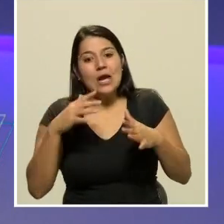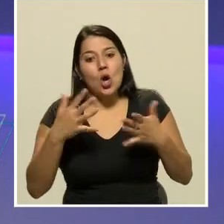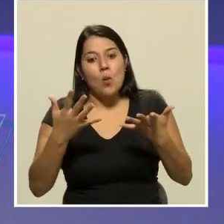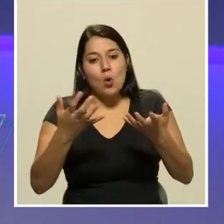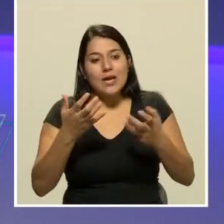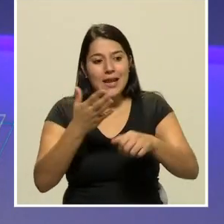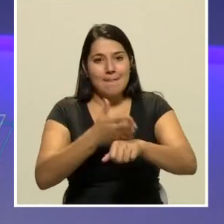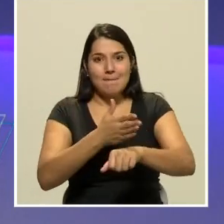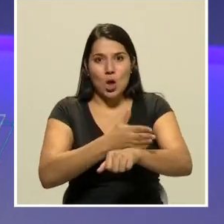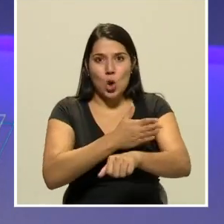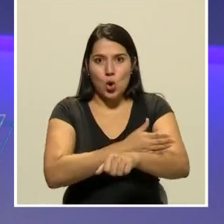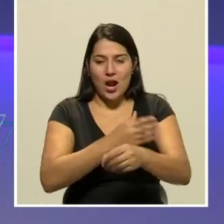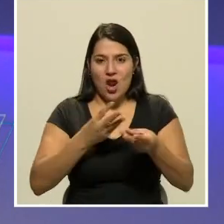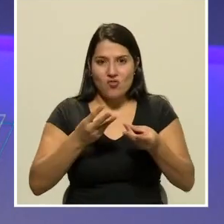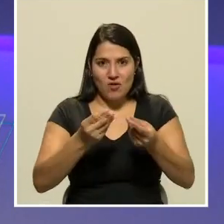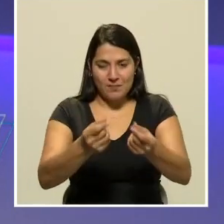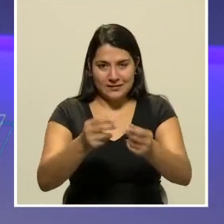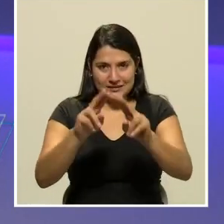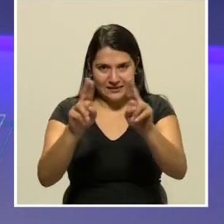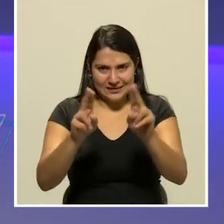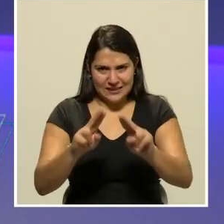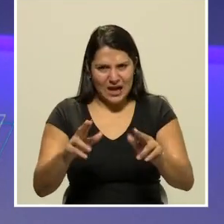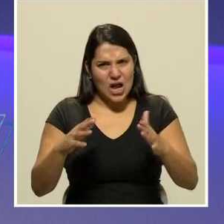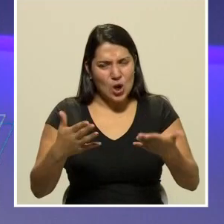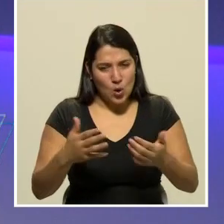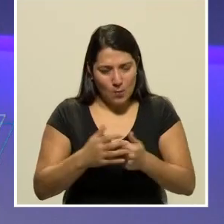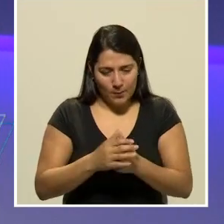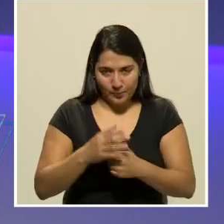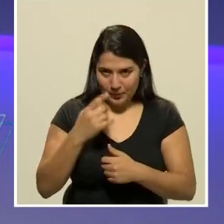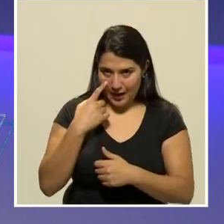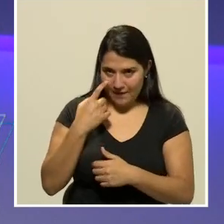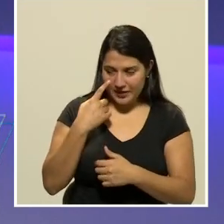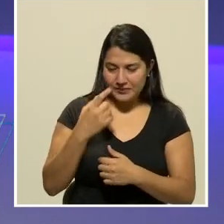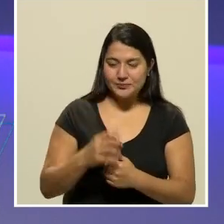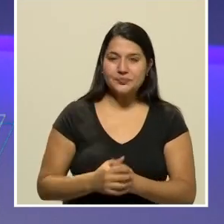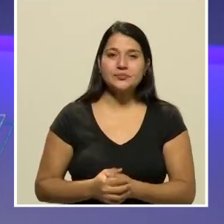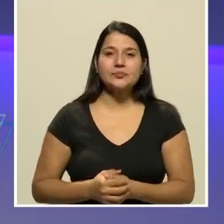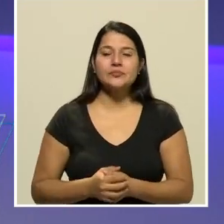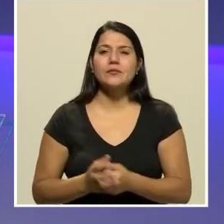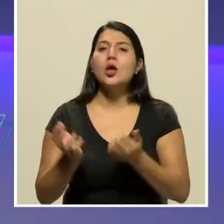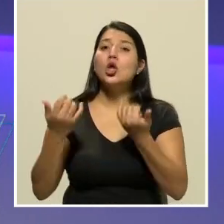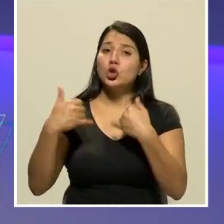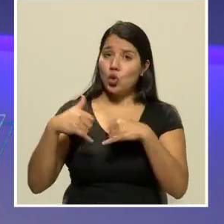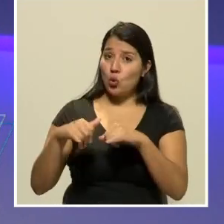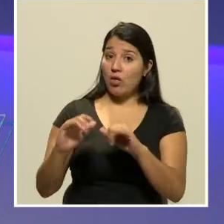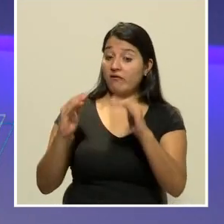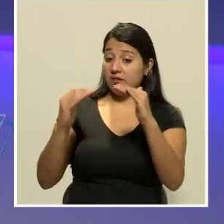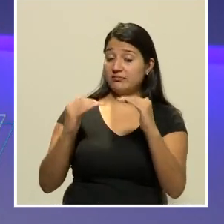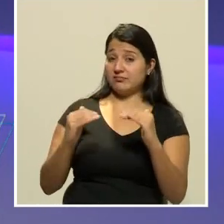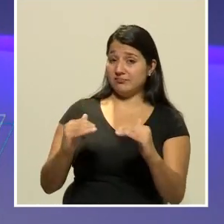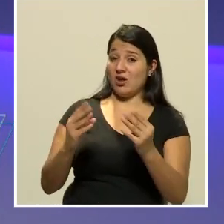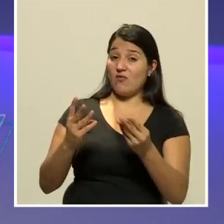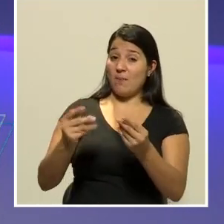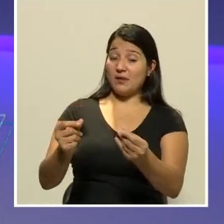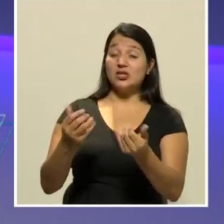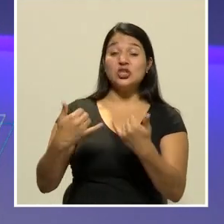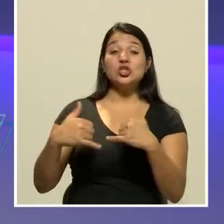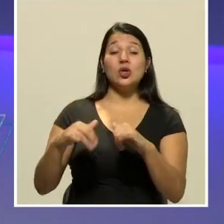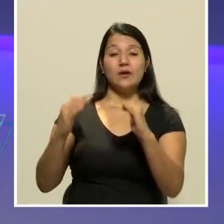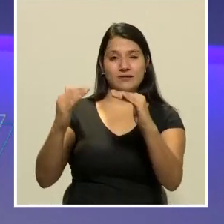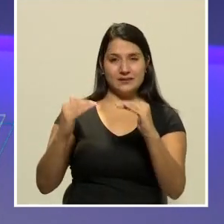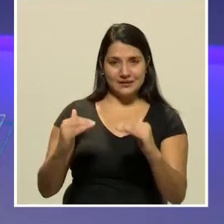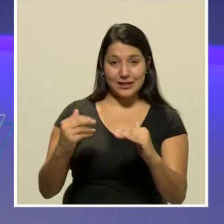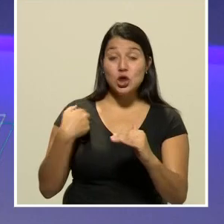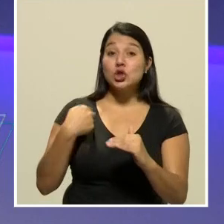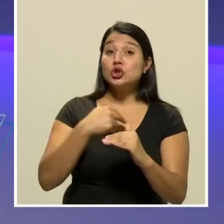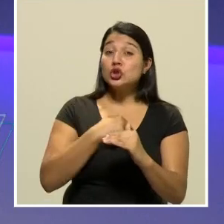esa conectividad? Ok, vamos a ver, sigue siendo baja, ¿verdad? Estamos por sacar el cartel para